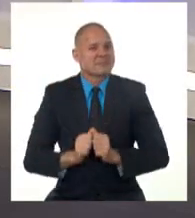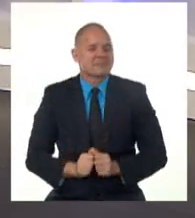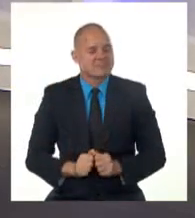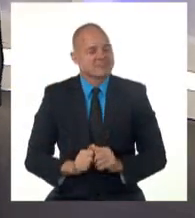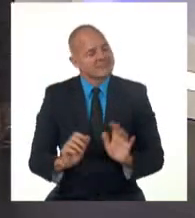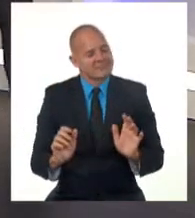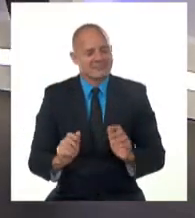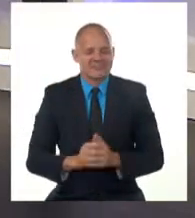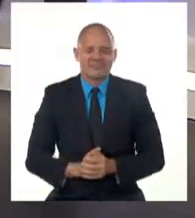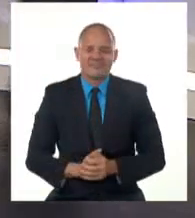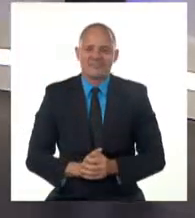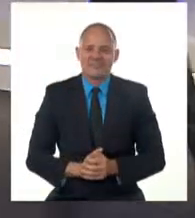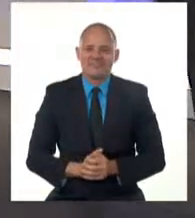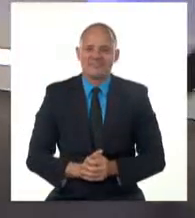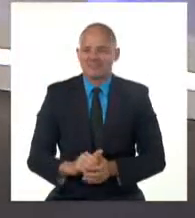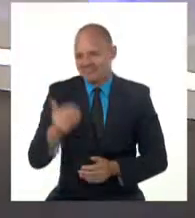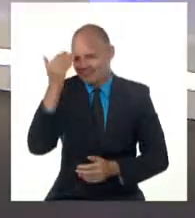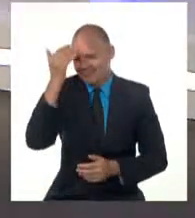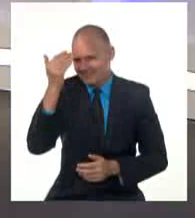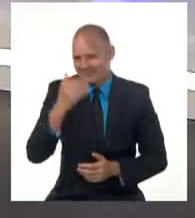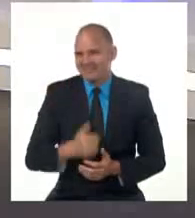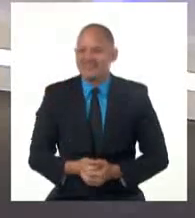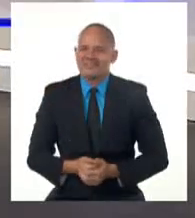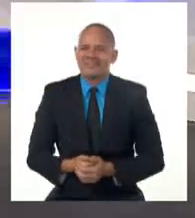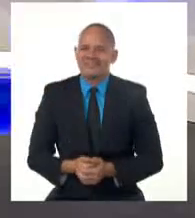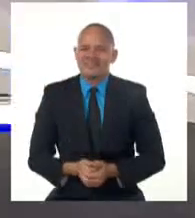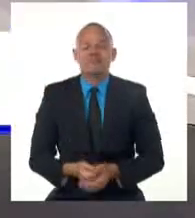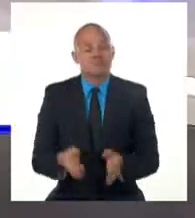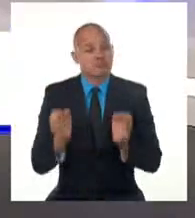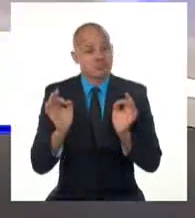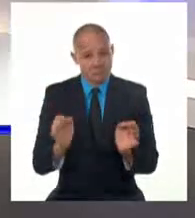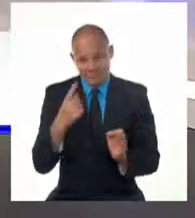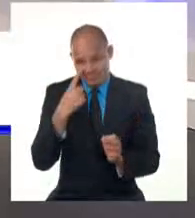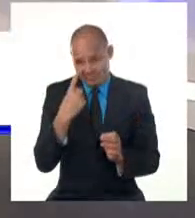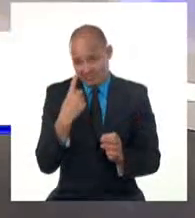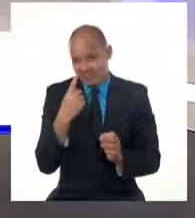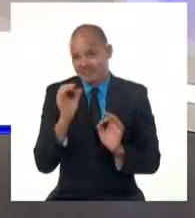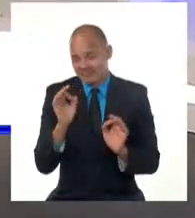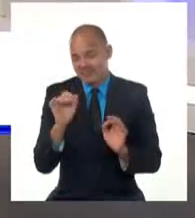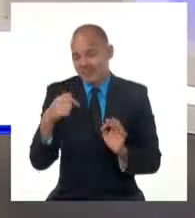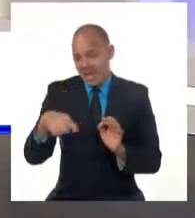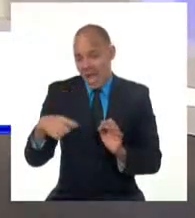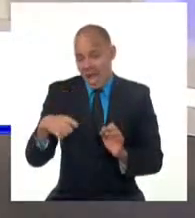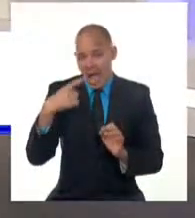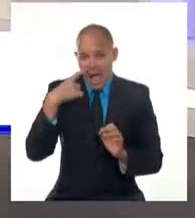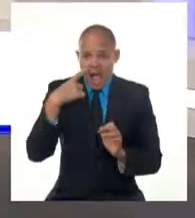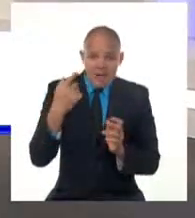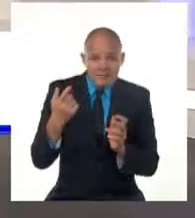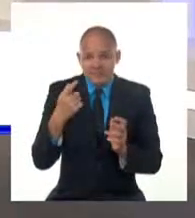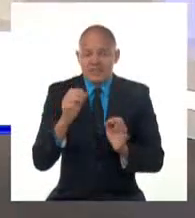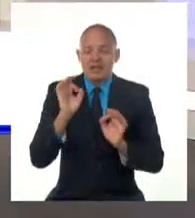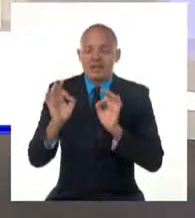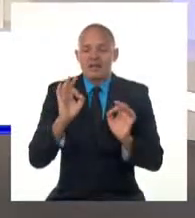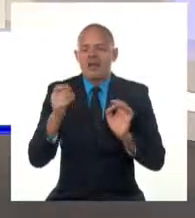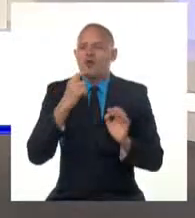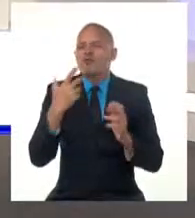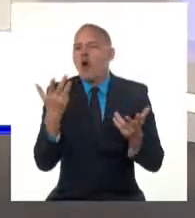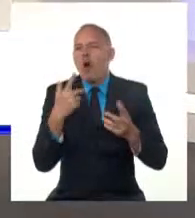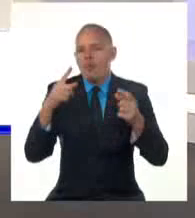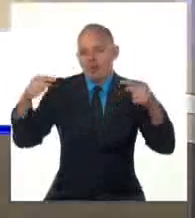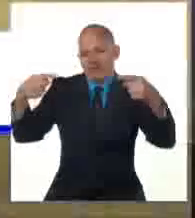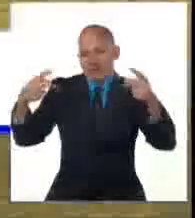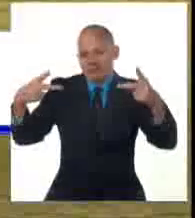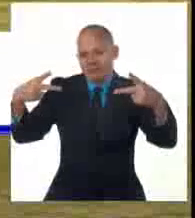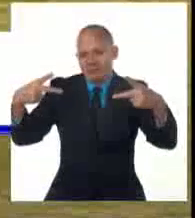pasa. Adelante. Gracias, muchas gracias, Rey. Asimismo, todavía estamos en plena postemporada y como bien